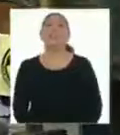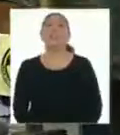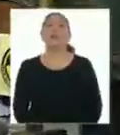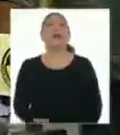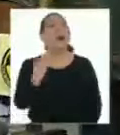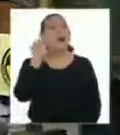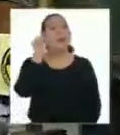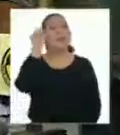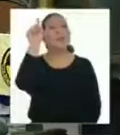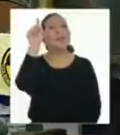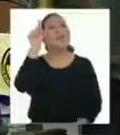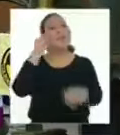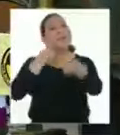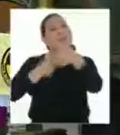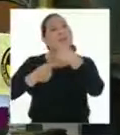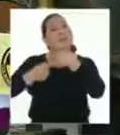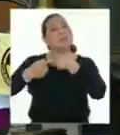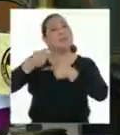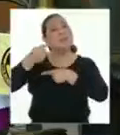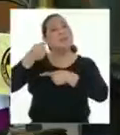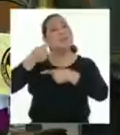milagros, aquí